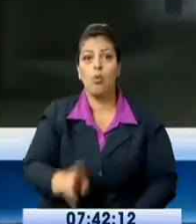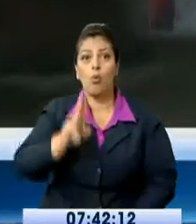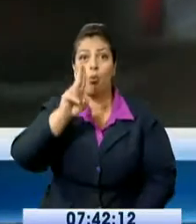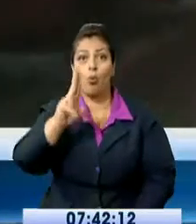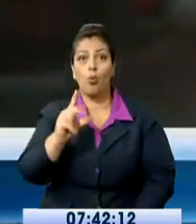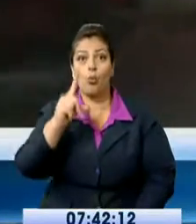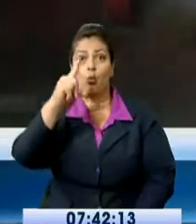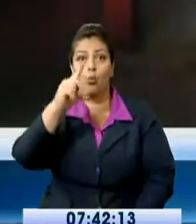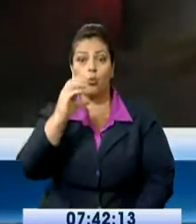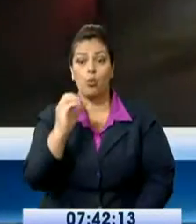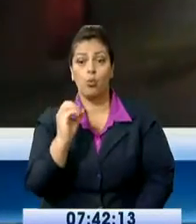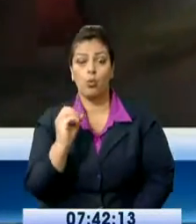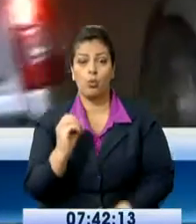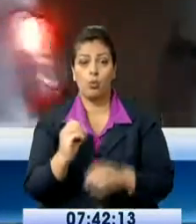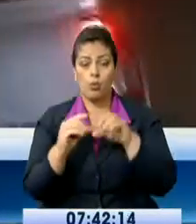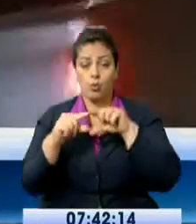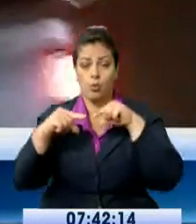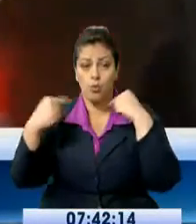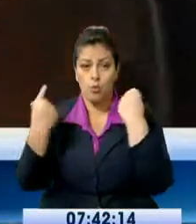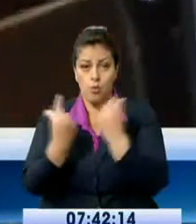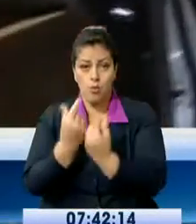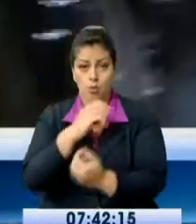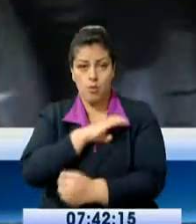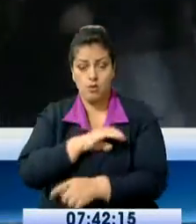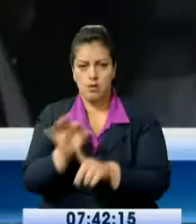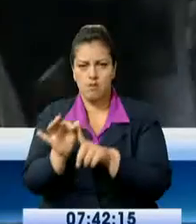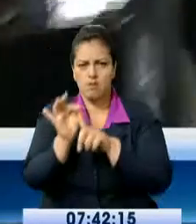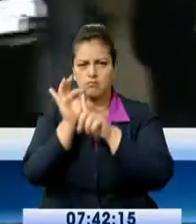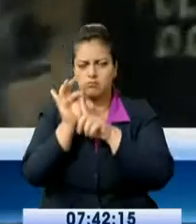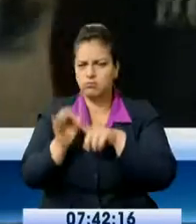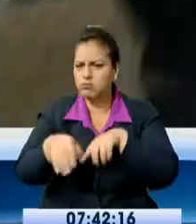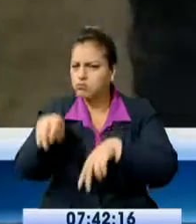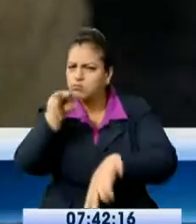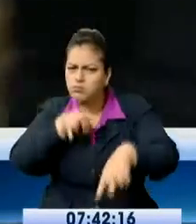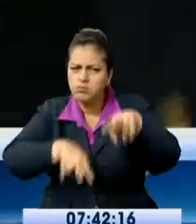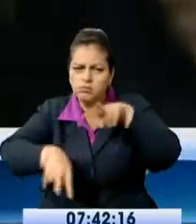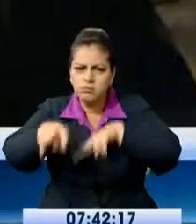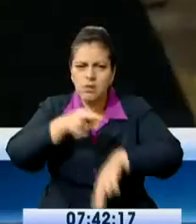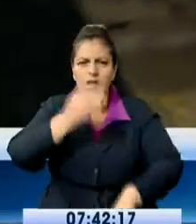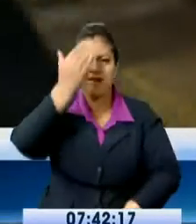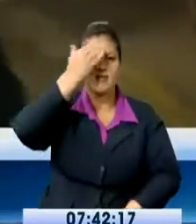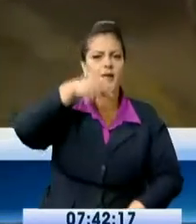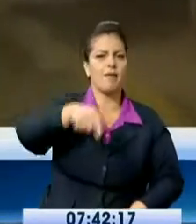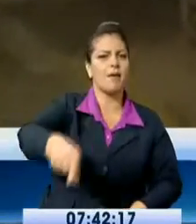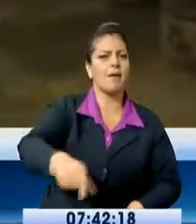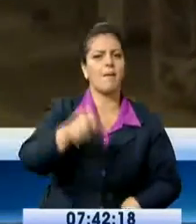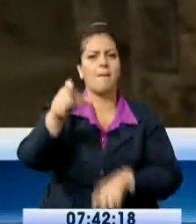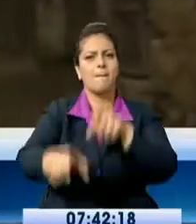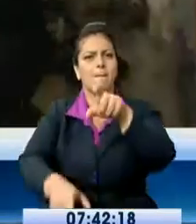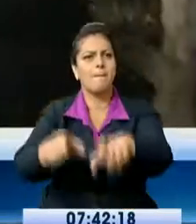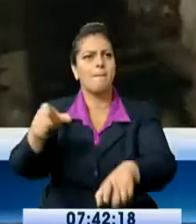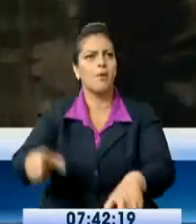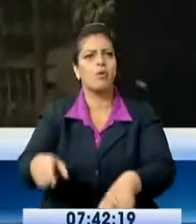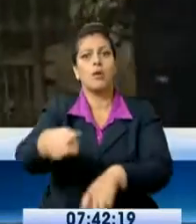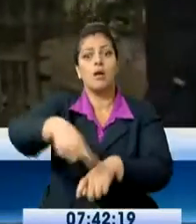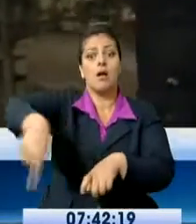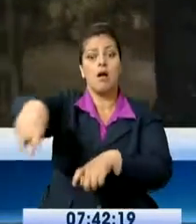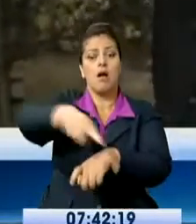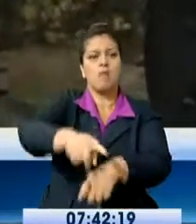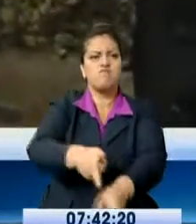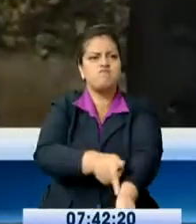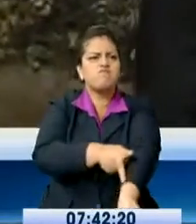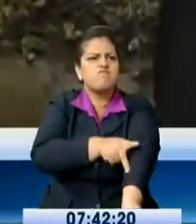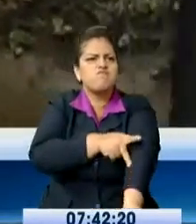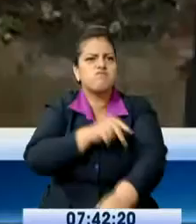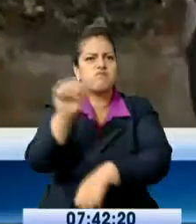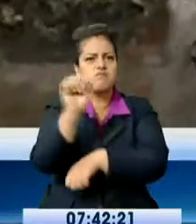contrainteligencia y coordinación transnacional, cruzaban la ciudad en busca de supuestos integrantes de una red delictiva dedicada a la sustracción de